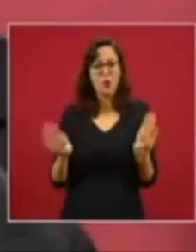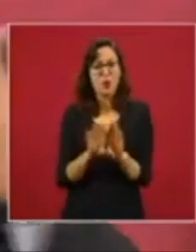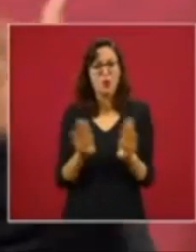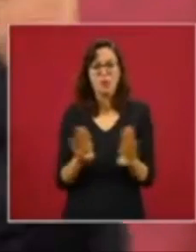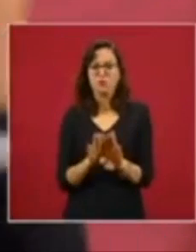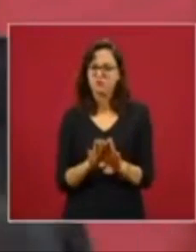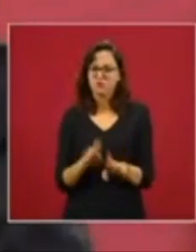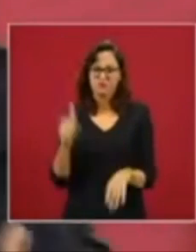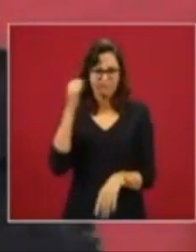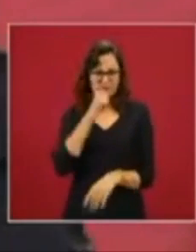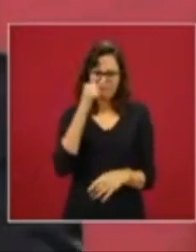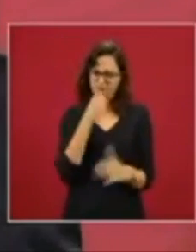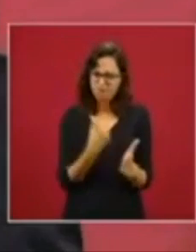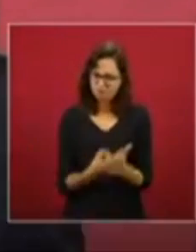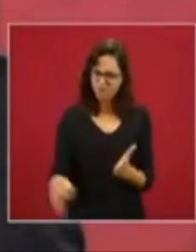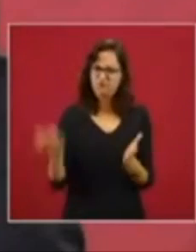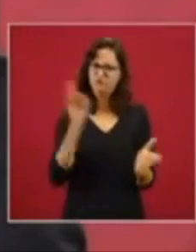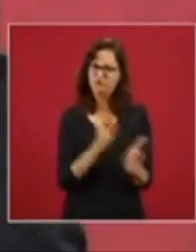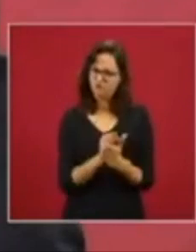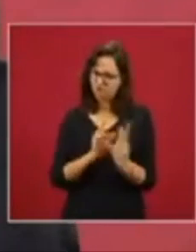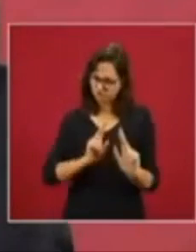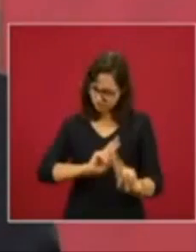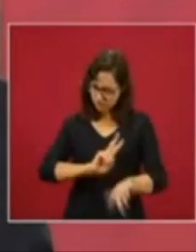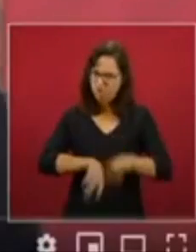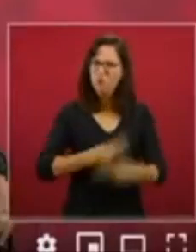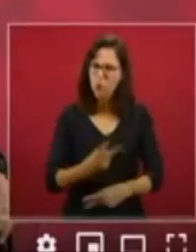Siempre hay que echarse para adelante.